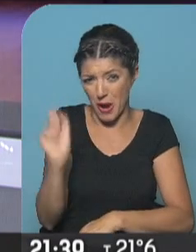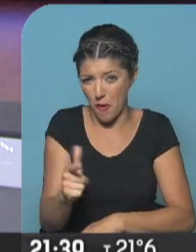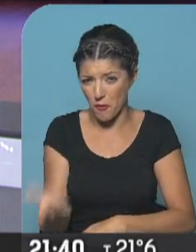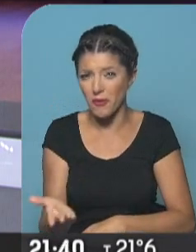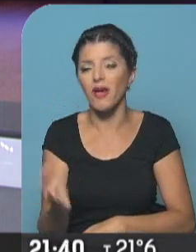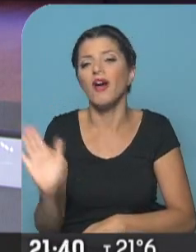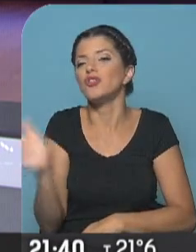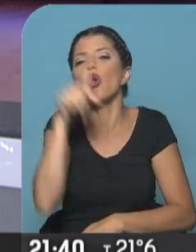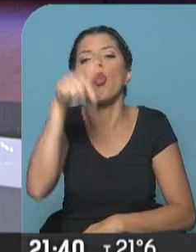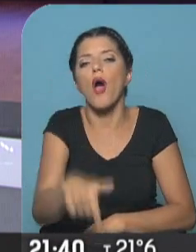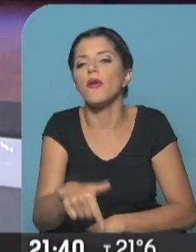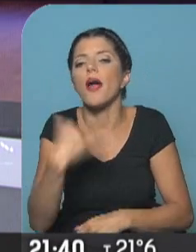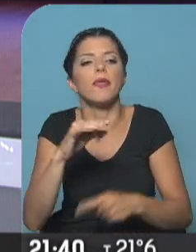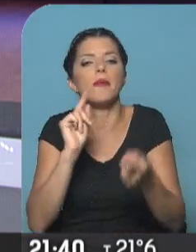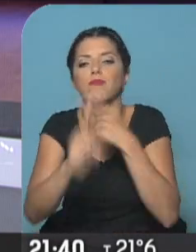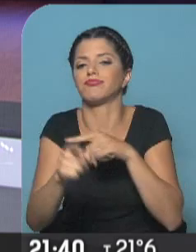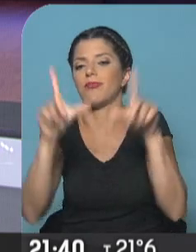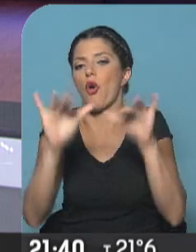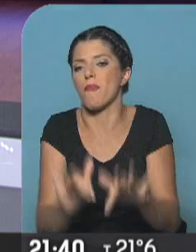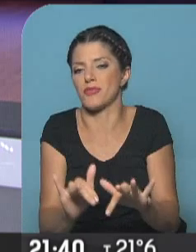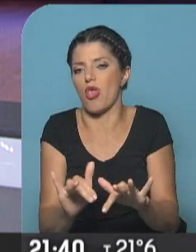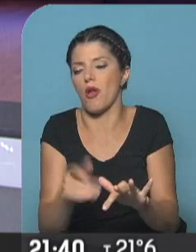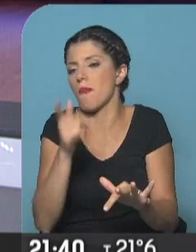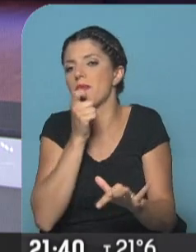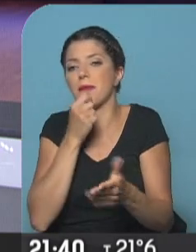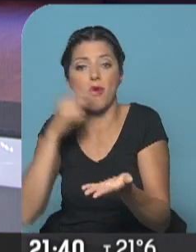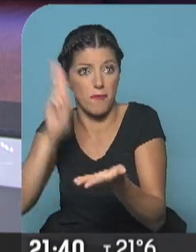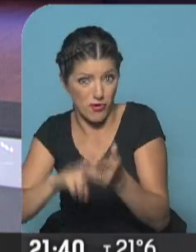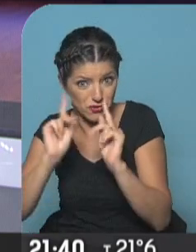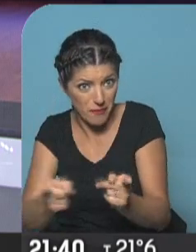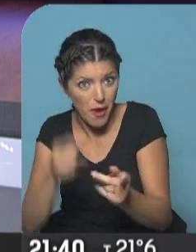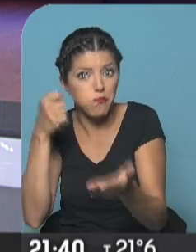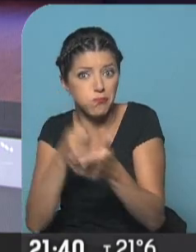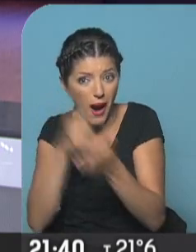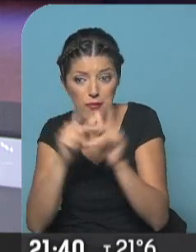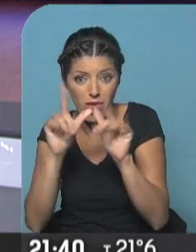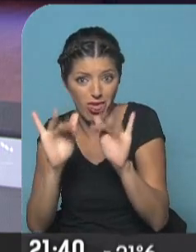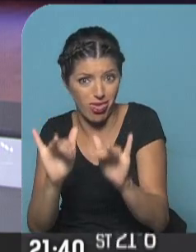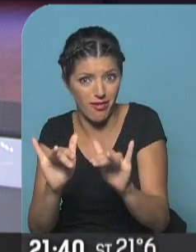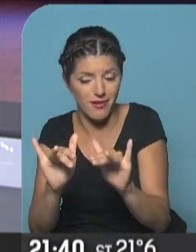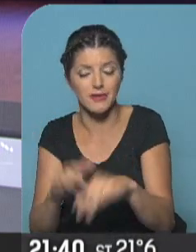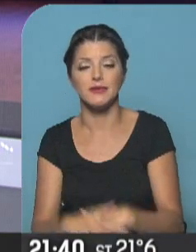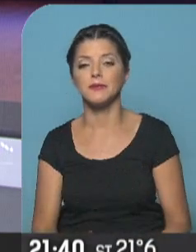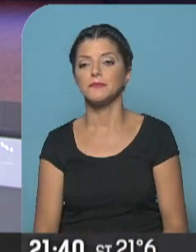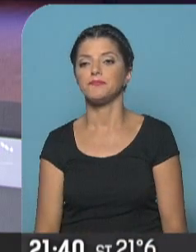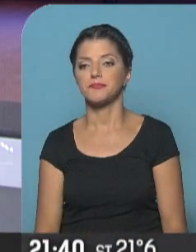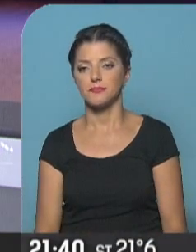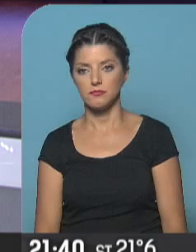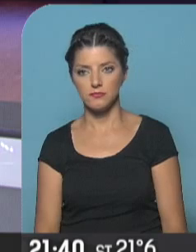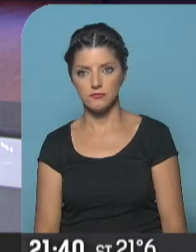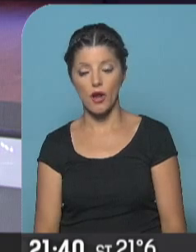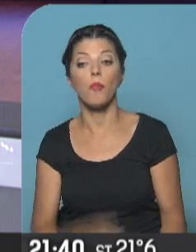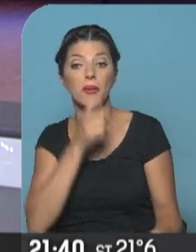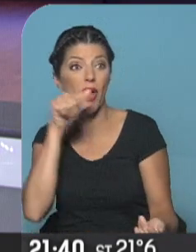se hace electrónicamente, por lo pronto pagar impuestos en gran medida, y además, con lo cual se estaría pensando en una reducción. Claro, porque están bastante más caros